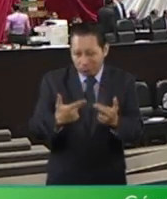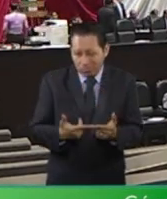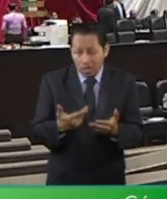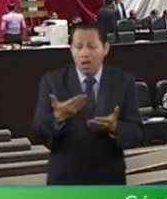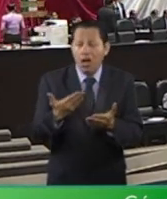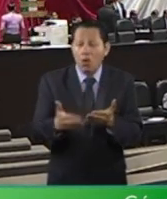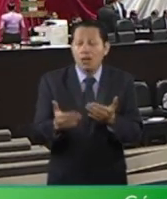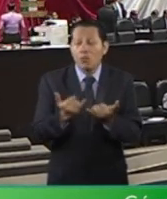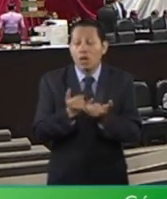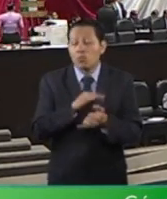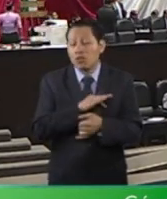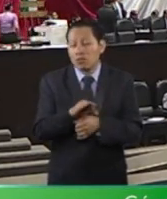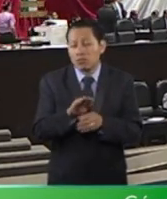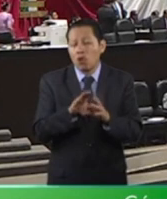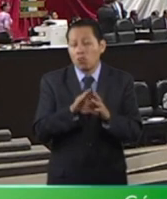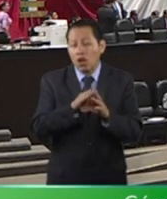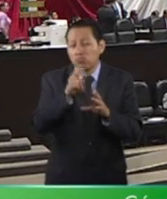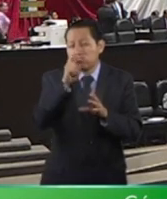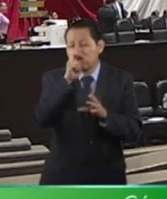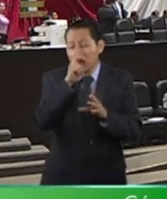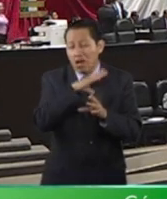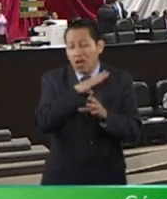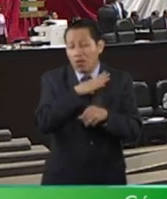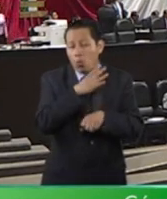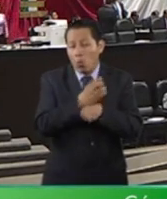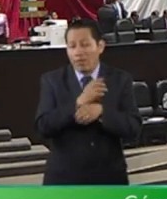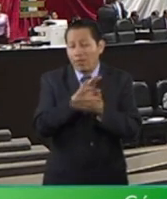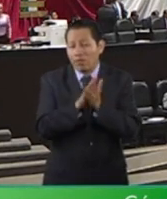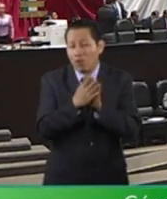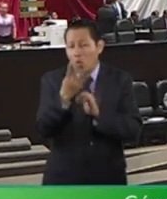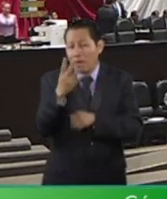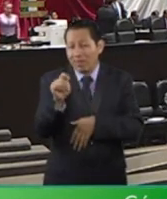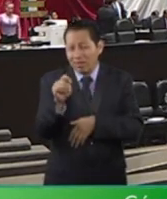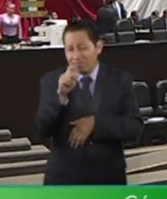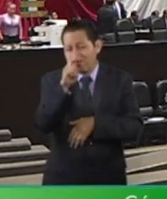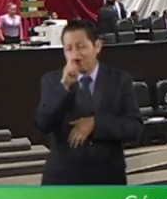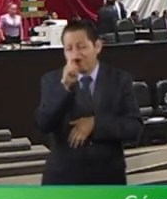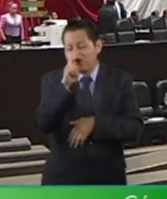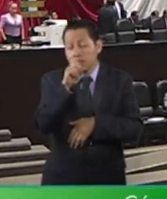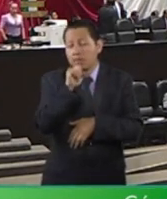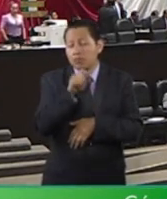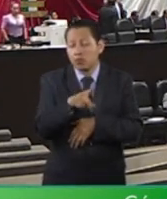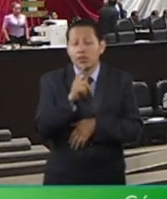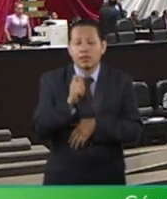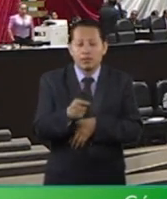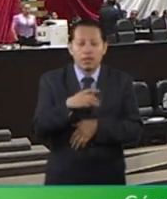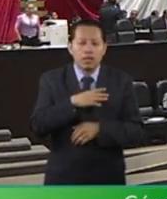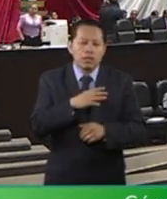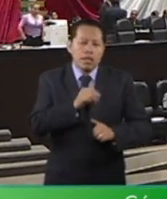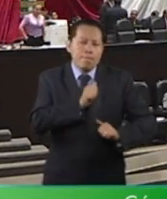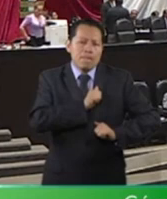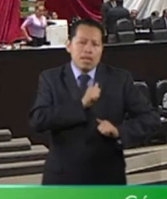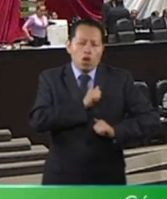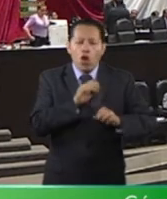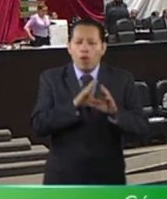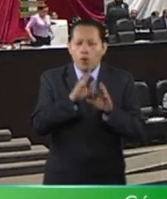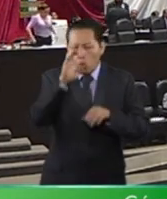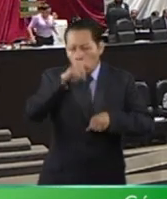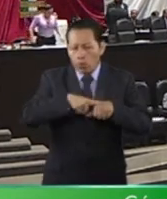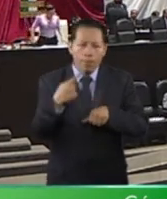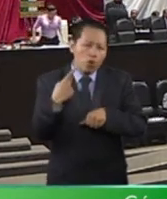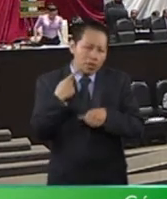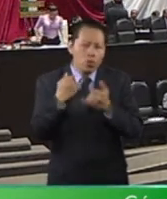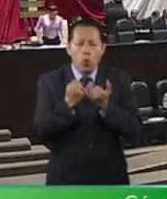deriva autoritaria que significa la Cuarta Transformación. La concreción del militarismo como cultura política y